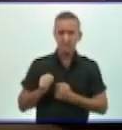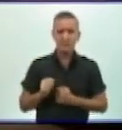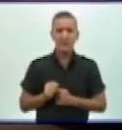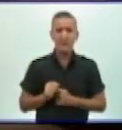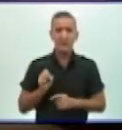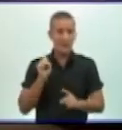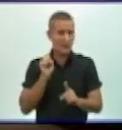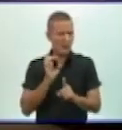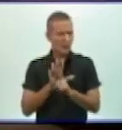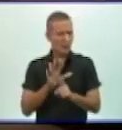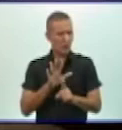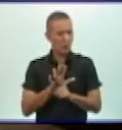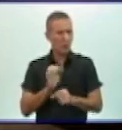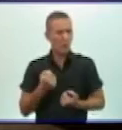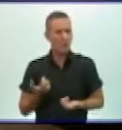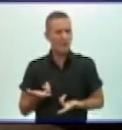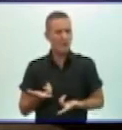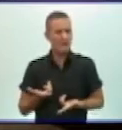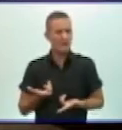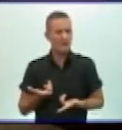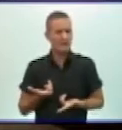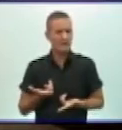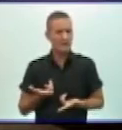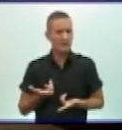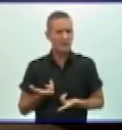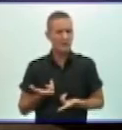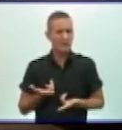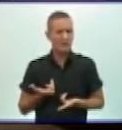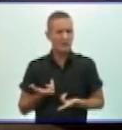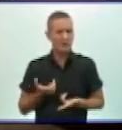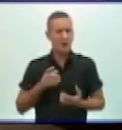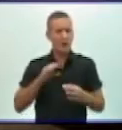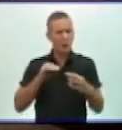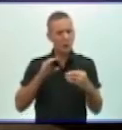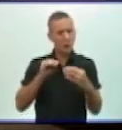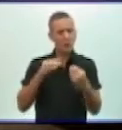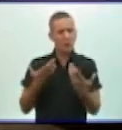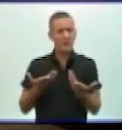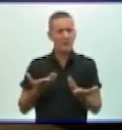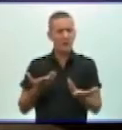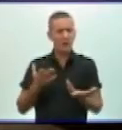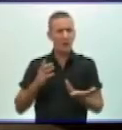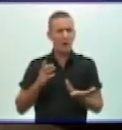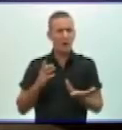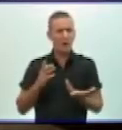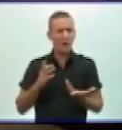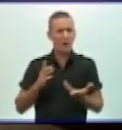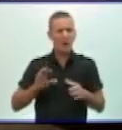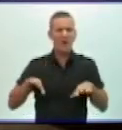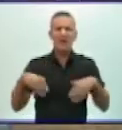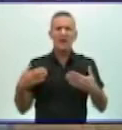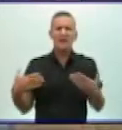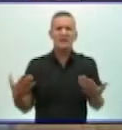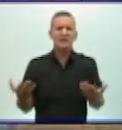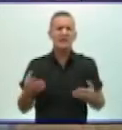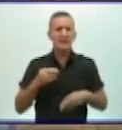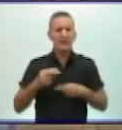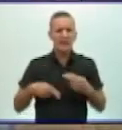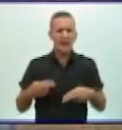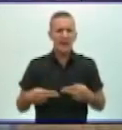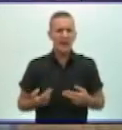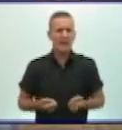comenzáramos haciendo una breve alusión, que nos comentara un poco sobre cómo se manifestó en Fran País el sentido del deber.